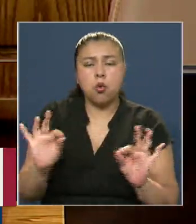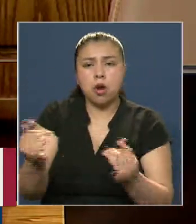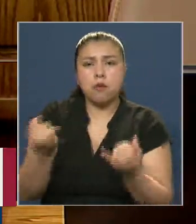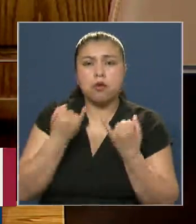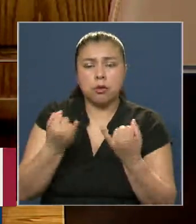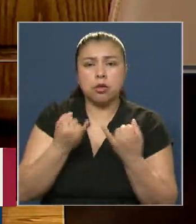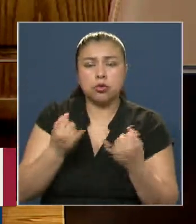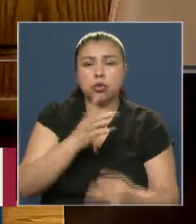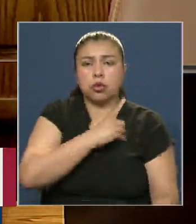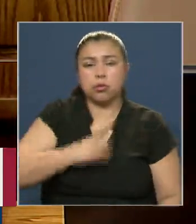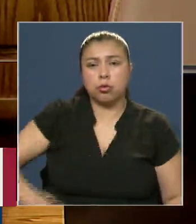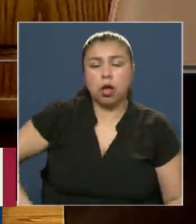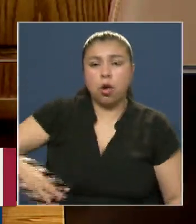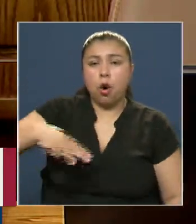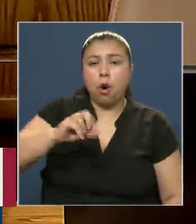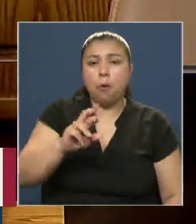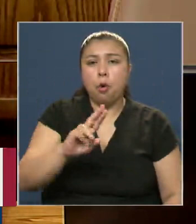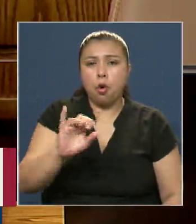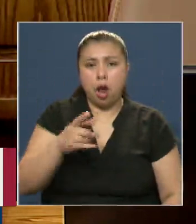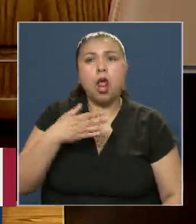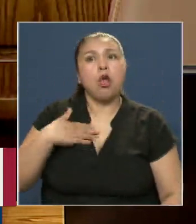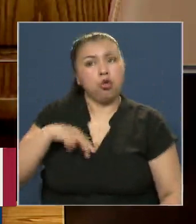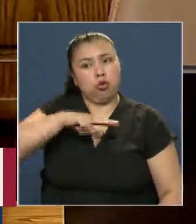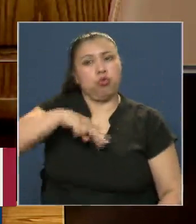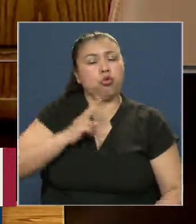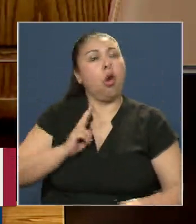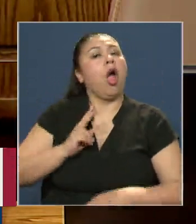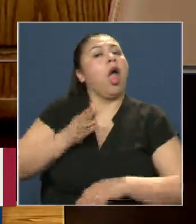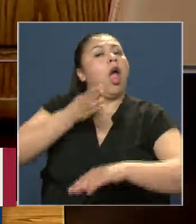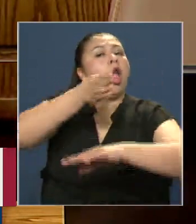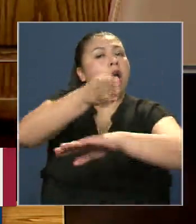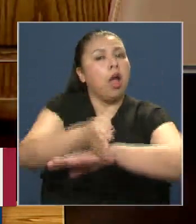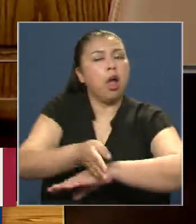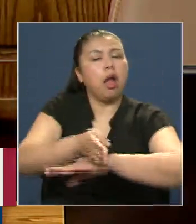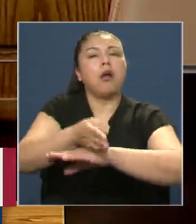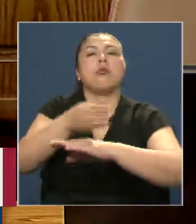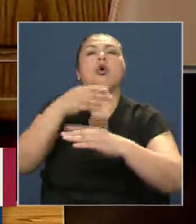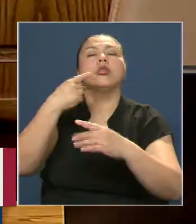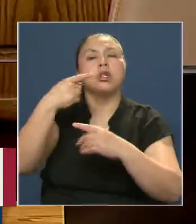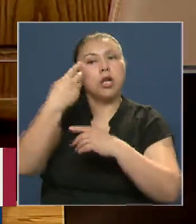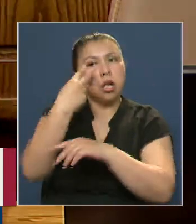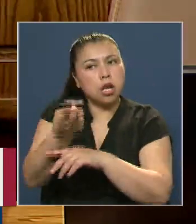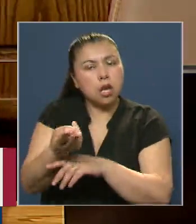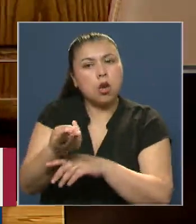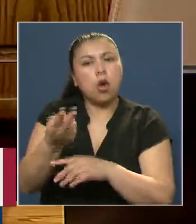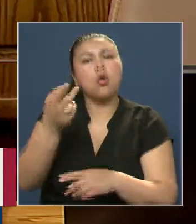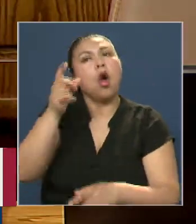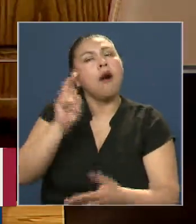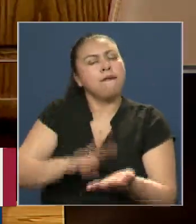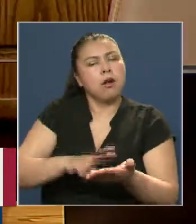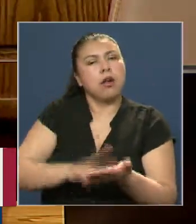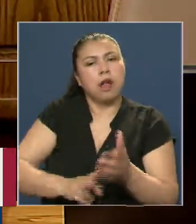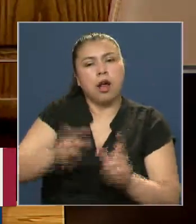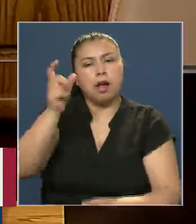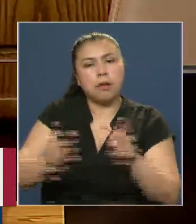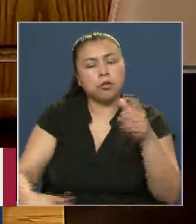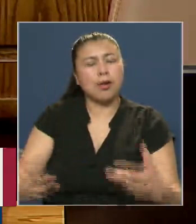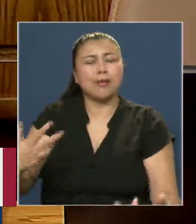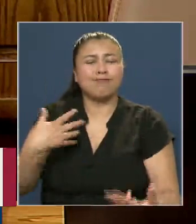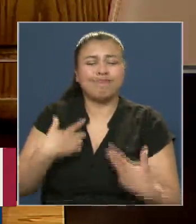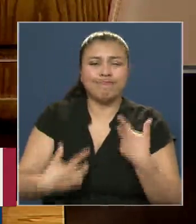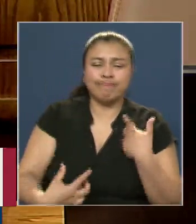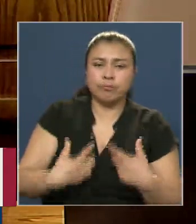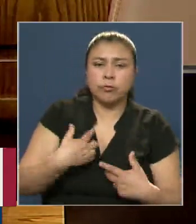con el diputado Morales hemos estado en terreno, hemos visitado a la gente y de verdad las personas están muy, muy molestas. En consecuencia,